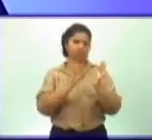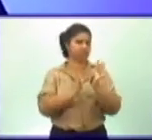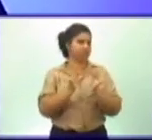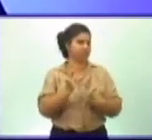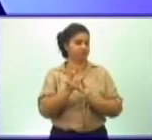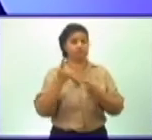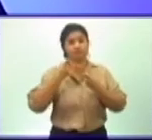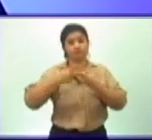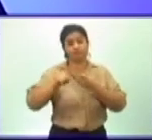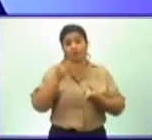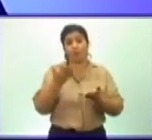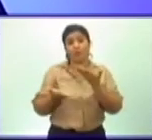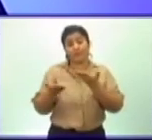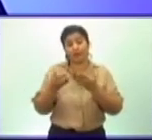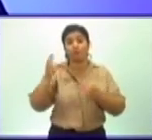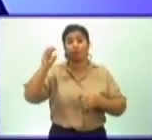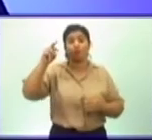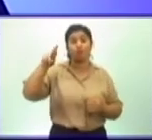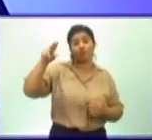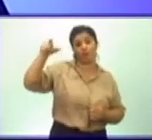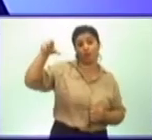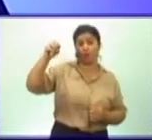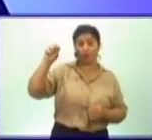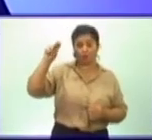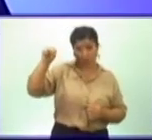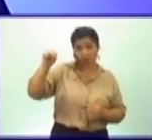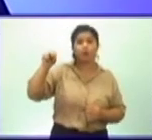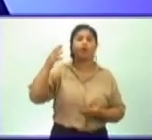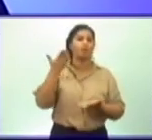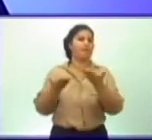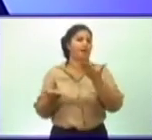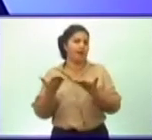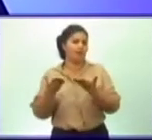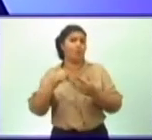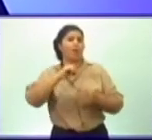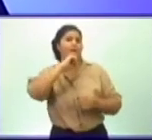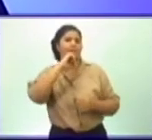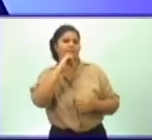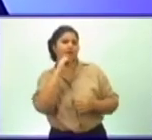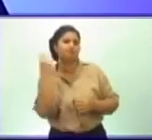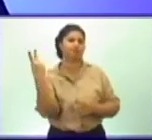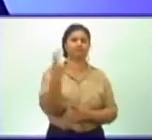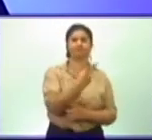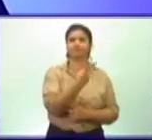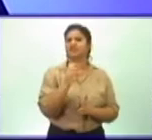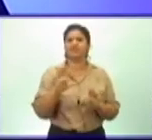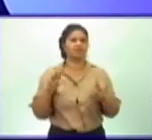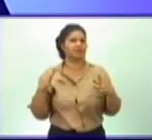Orgón con su mamá, Madame Pernet, nos damos cuenta de que representan los restos